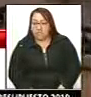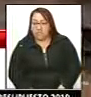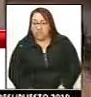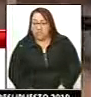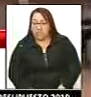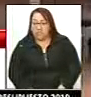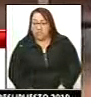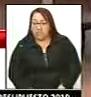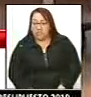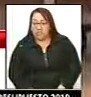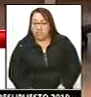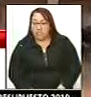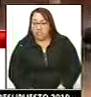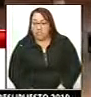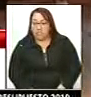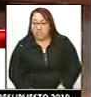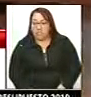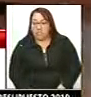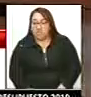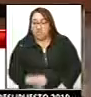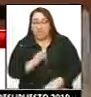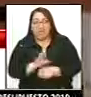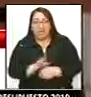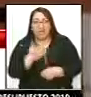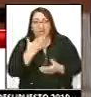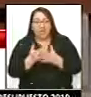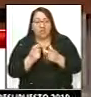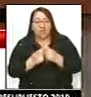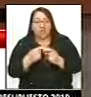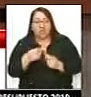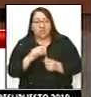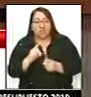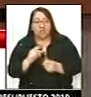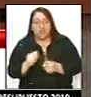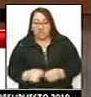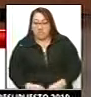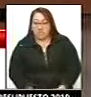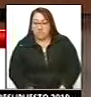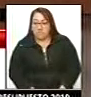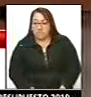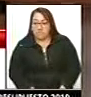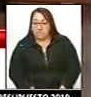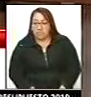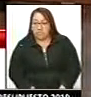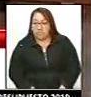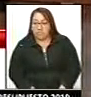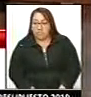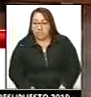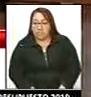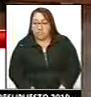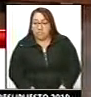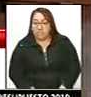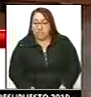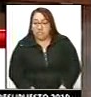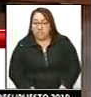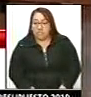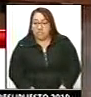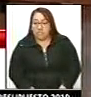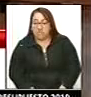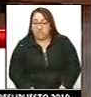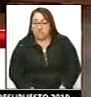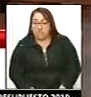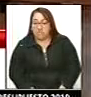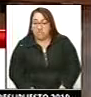Buenas tardes. Atendiendo la gentil invitación del congresista González, hago llegar a usted, en representación de la Asociación de Colegios Privados, el